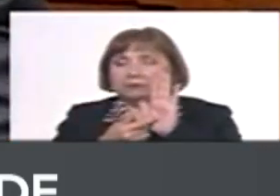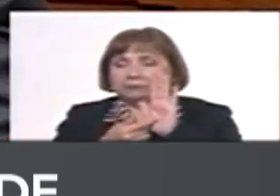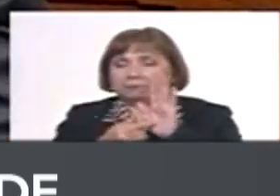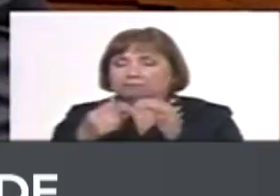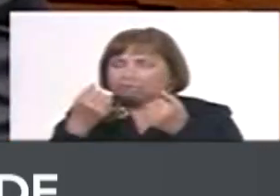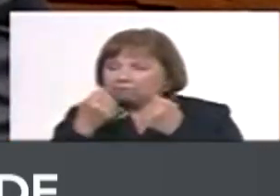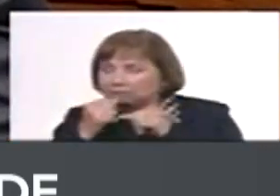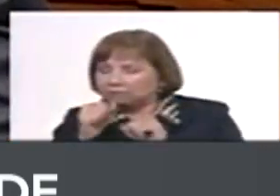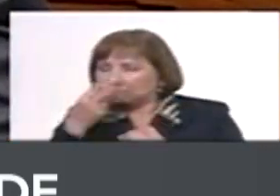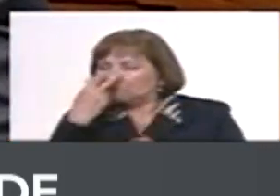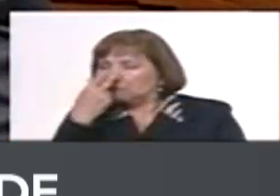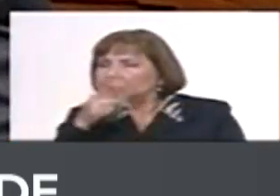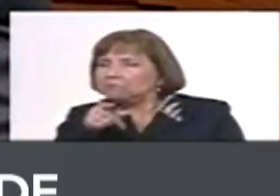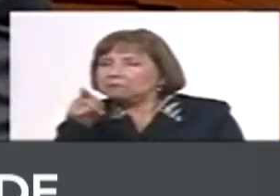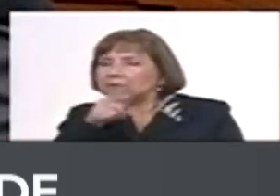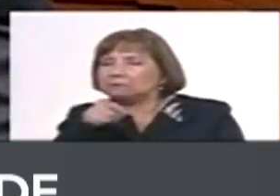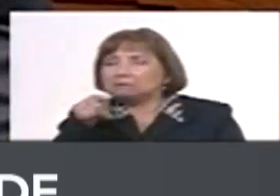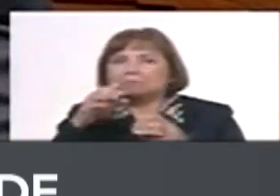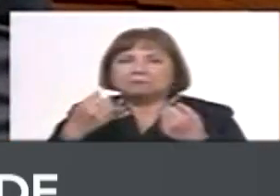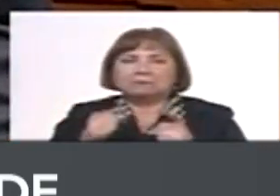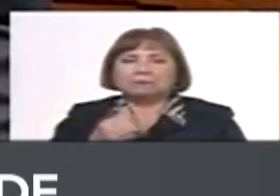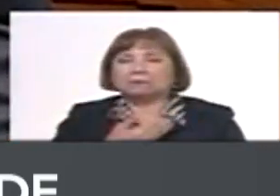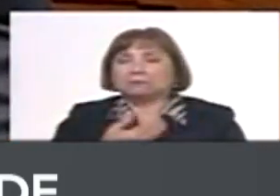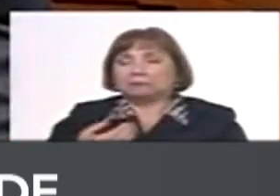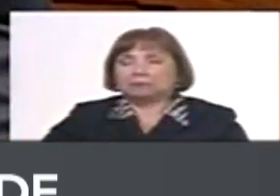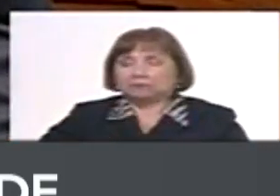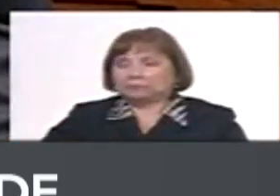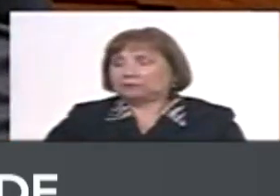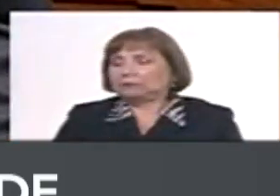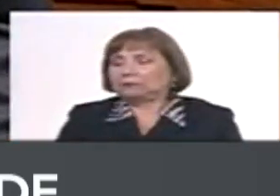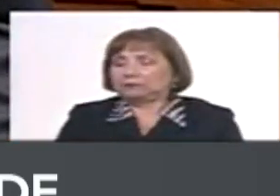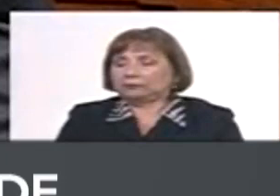la intención de estos órganos del Estado.